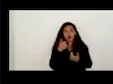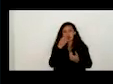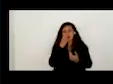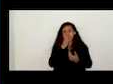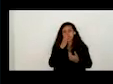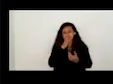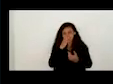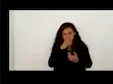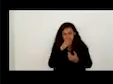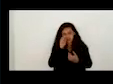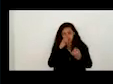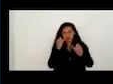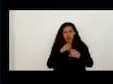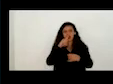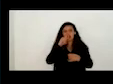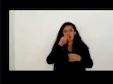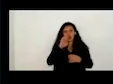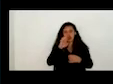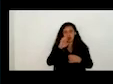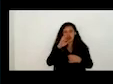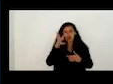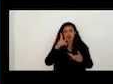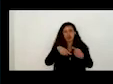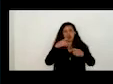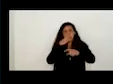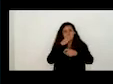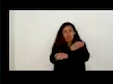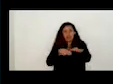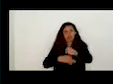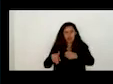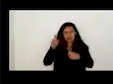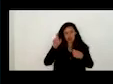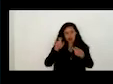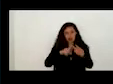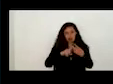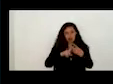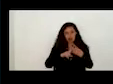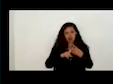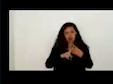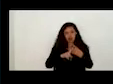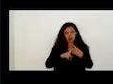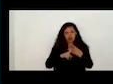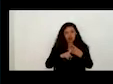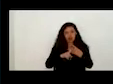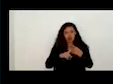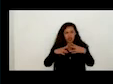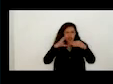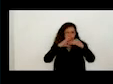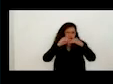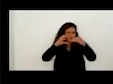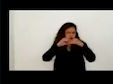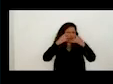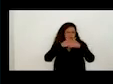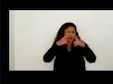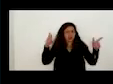se consume té. Por la tarde se consume agua de cualquier fruta